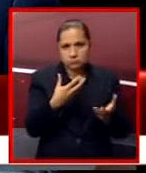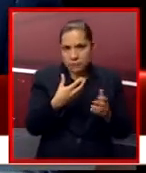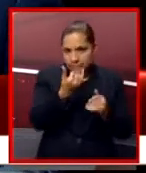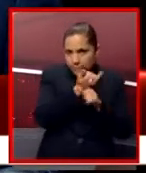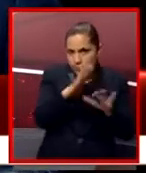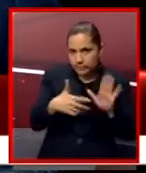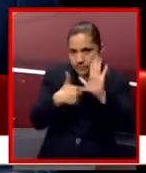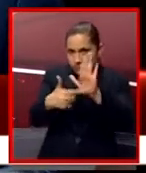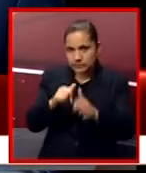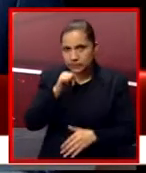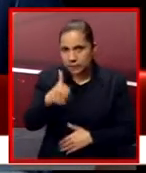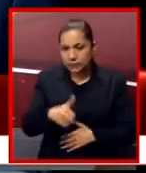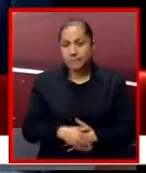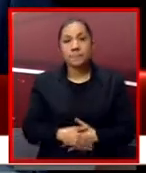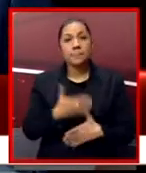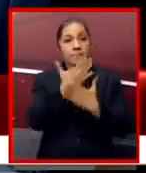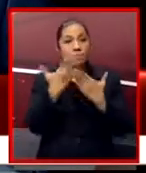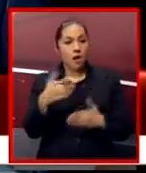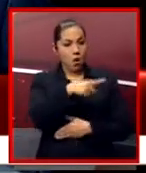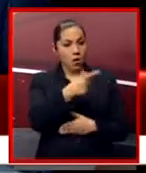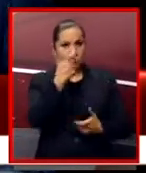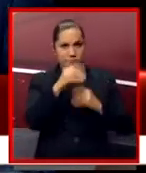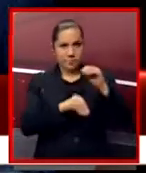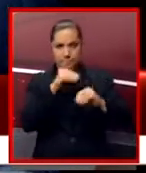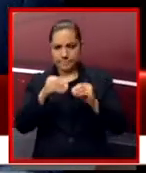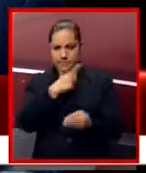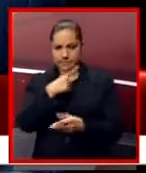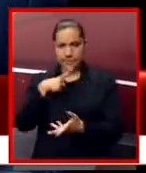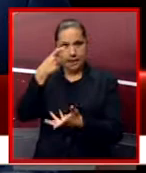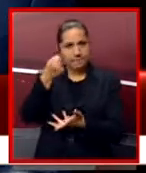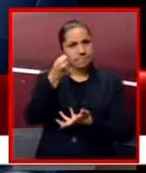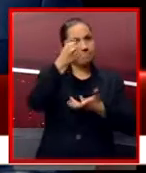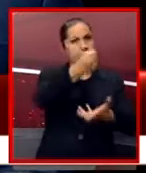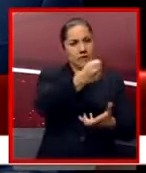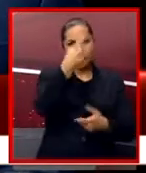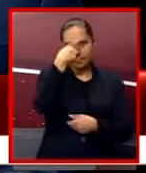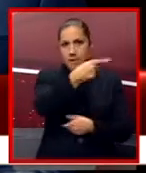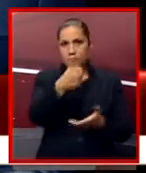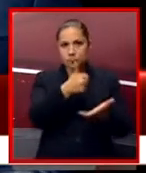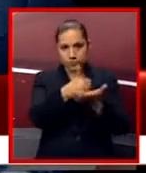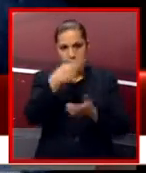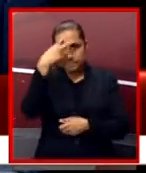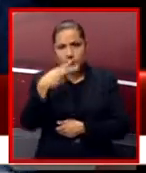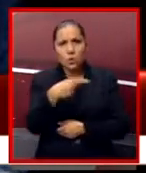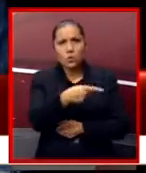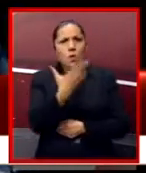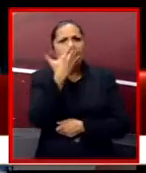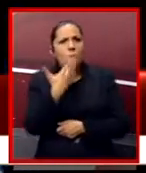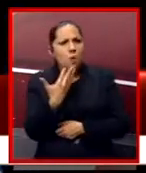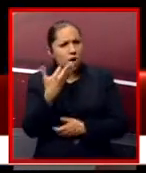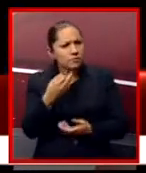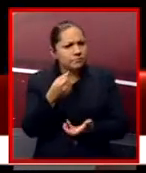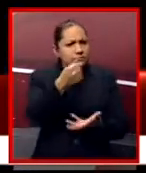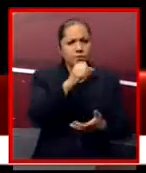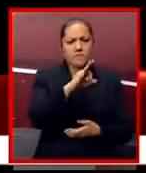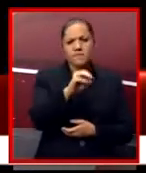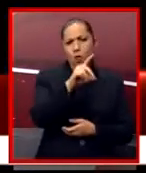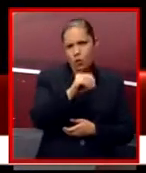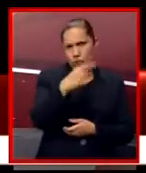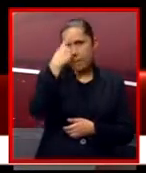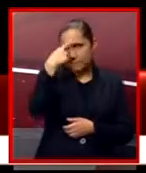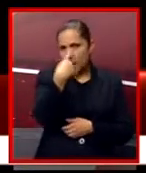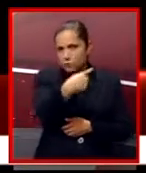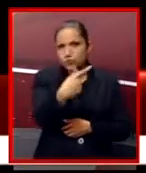gobierno de la Ciudad de México que no tiene restricciones en gastar un fondo de capitalidad que puede ser utilizado para cualquier